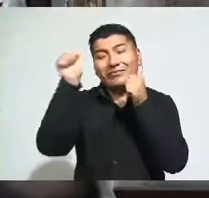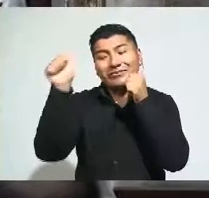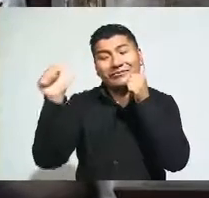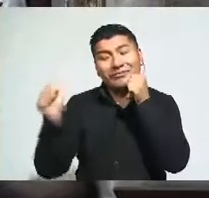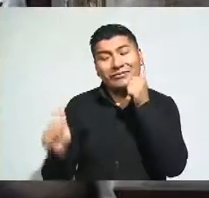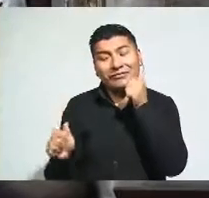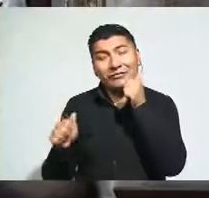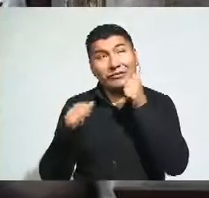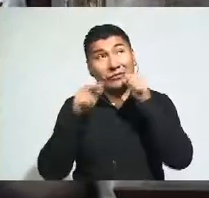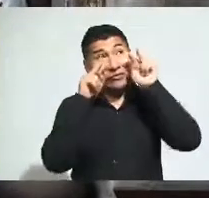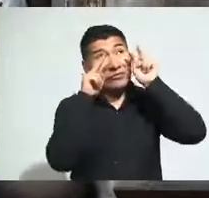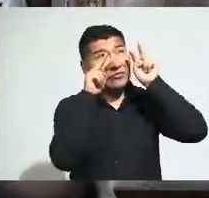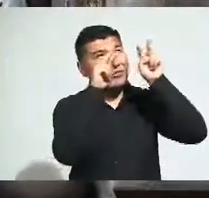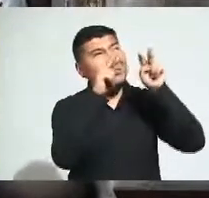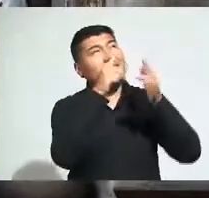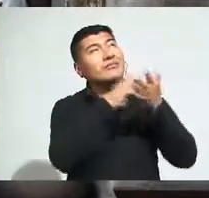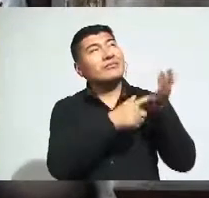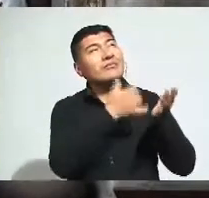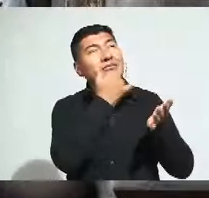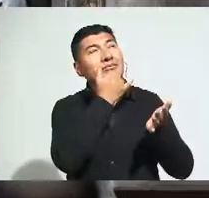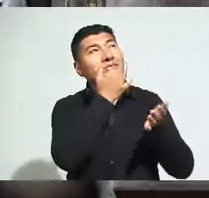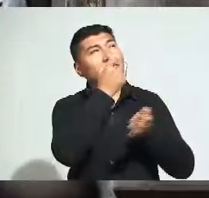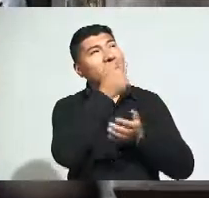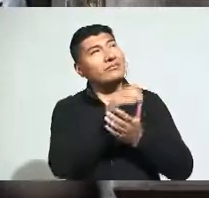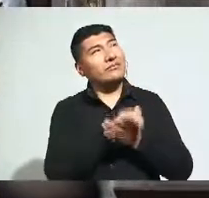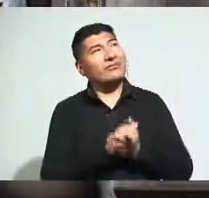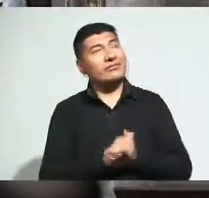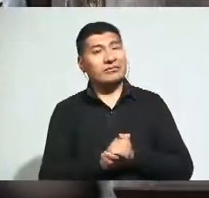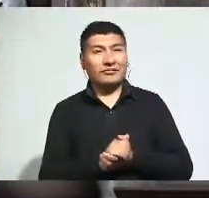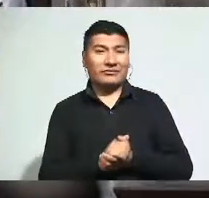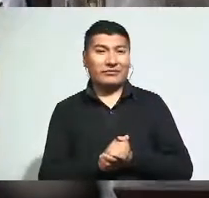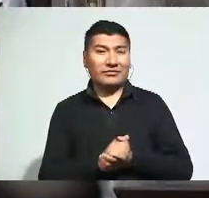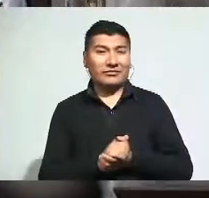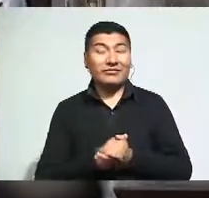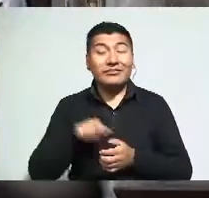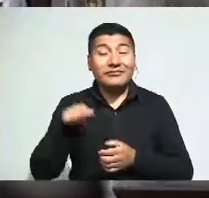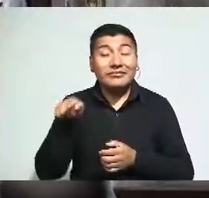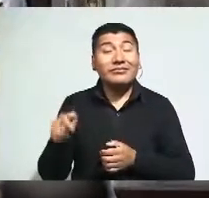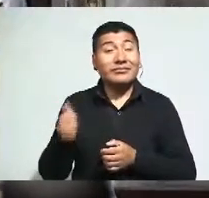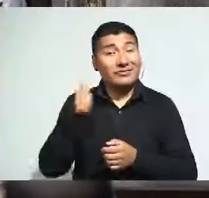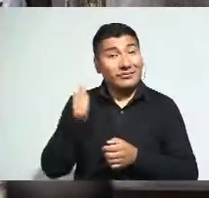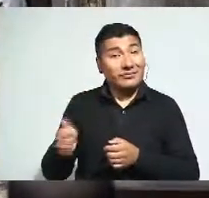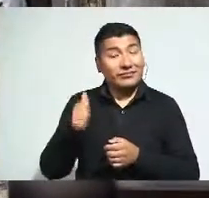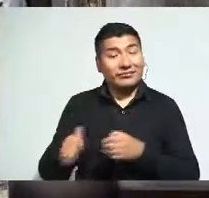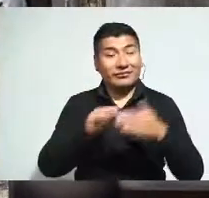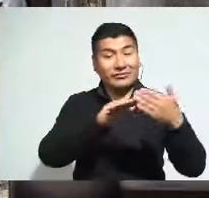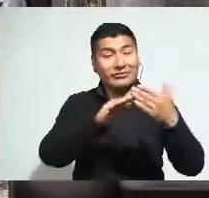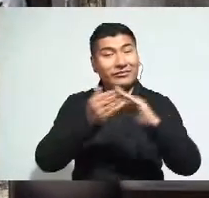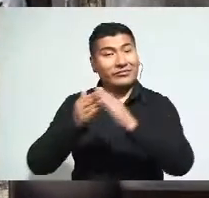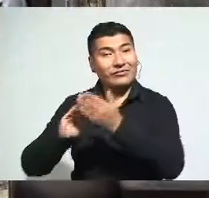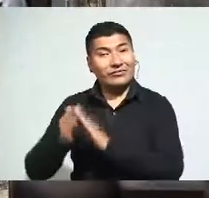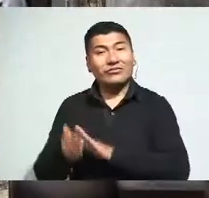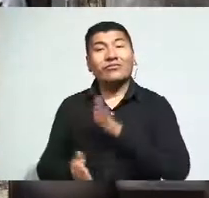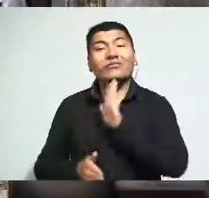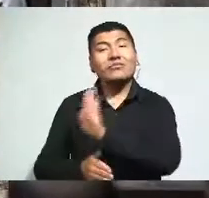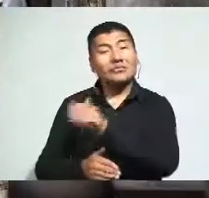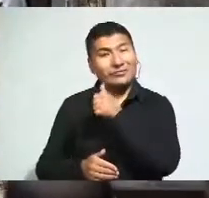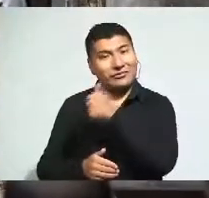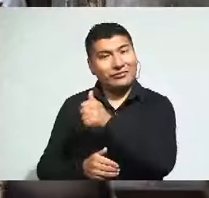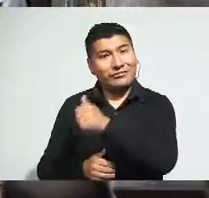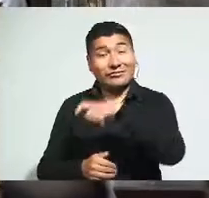observando qué sucede es el mismo pueblo que por sus propias